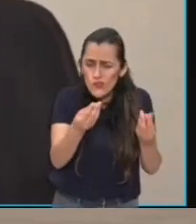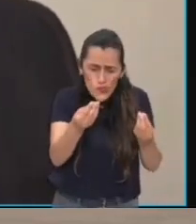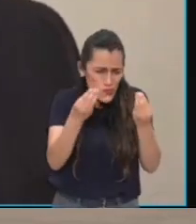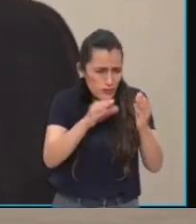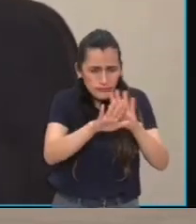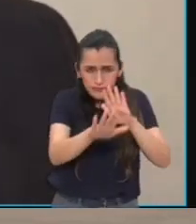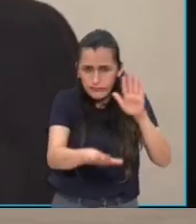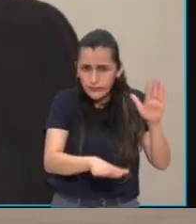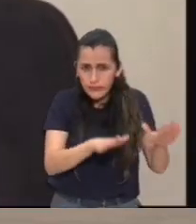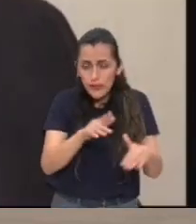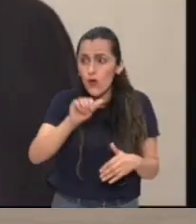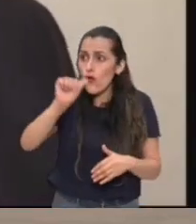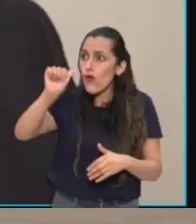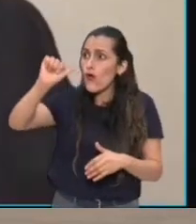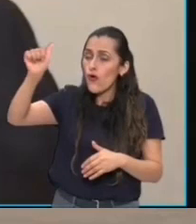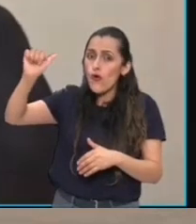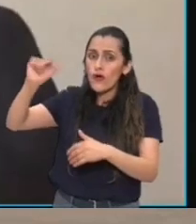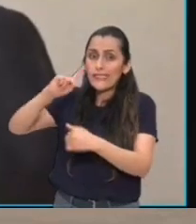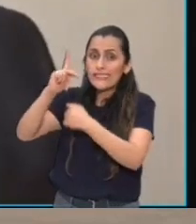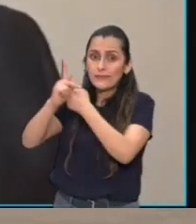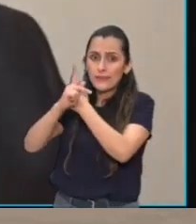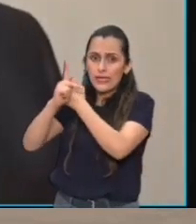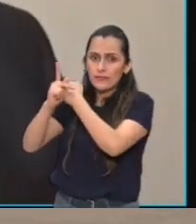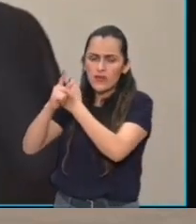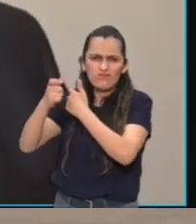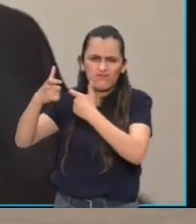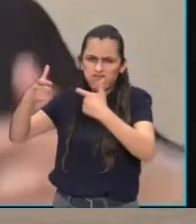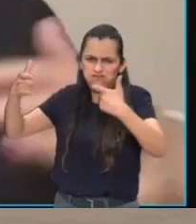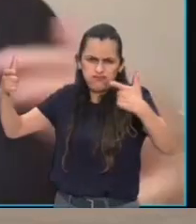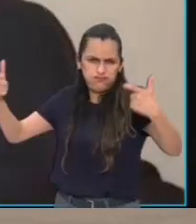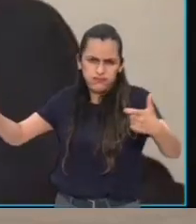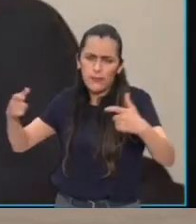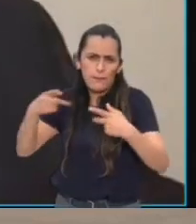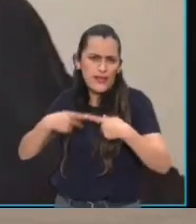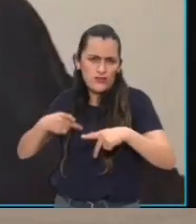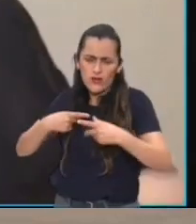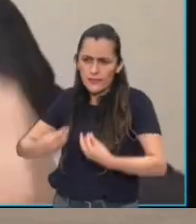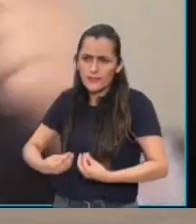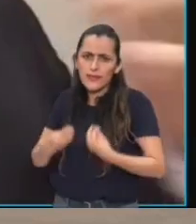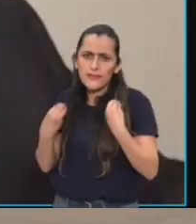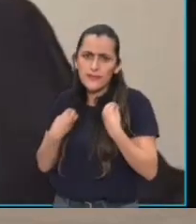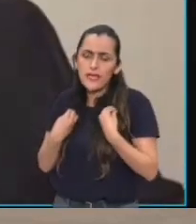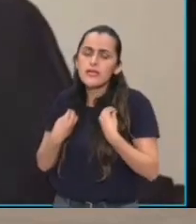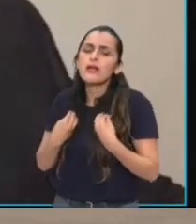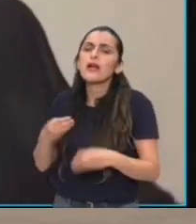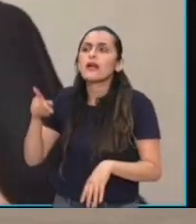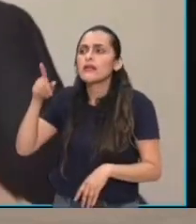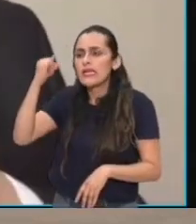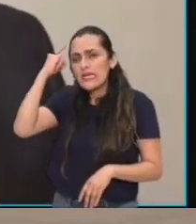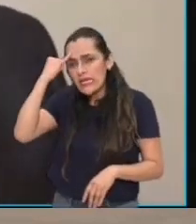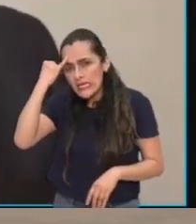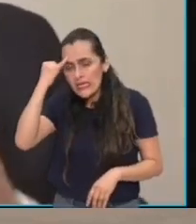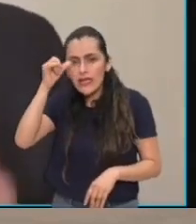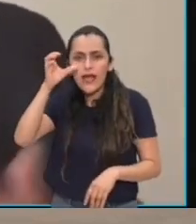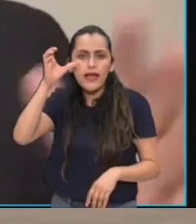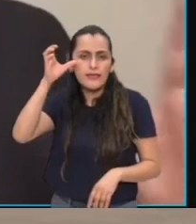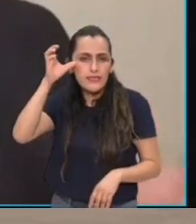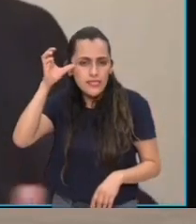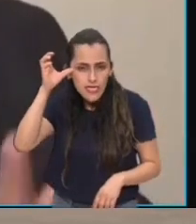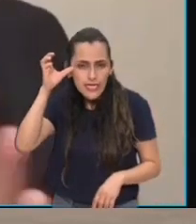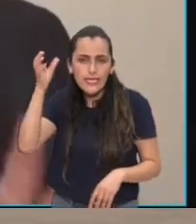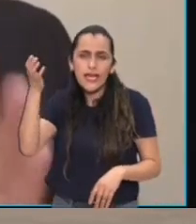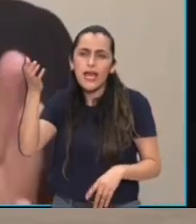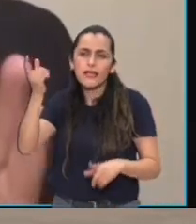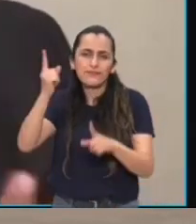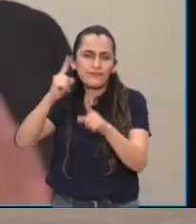muertes que 7 países con más habitantes que el nuestro. Más muertos que la India, más muertos que China, más muertos que